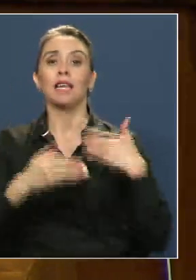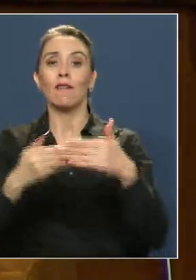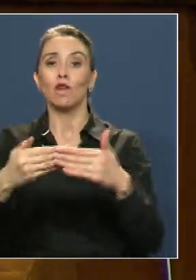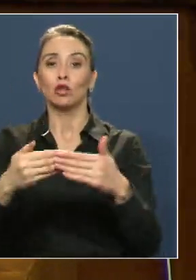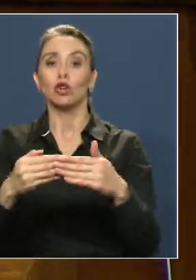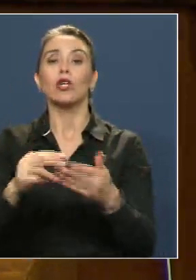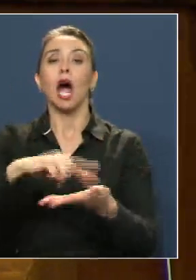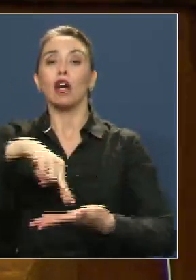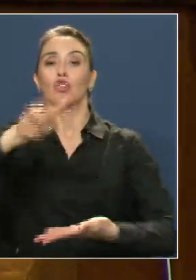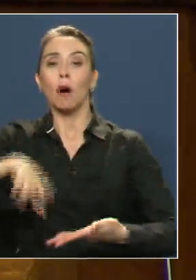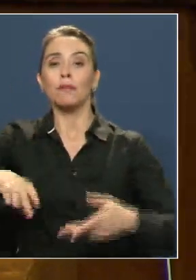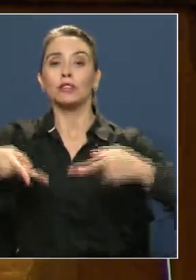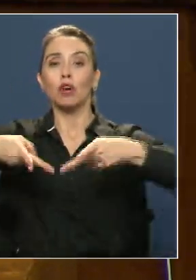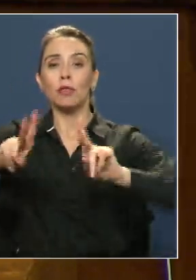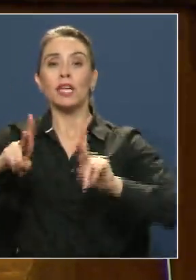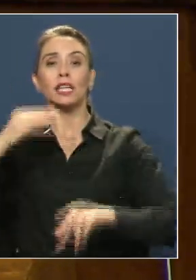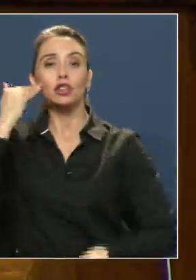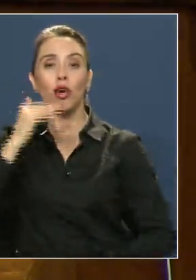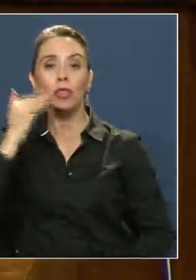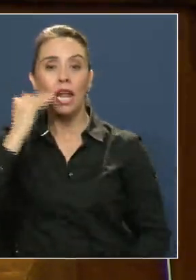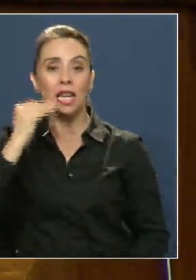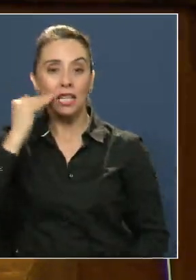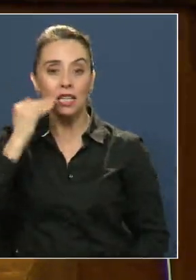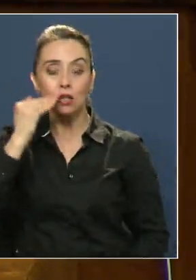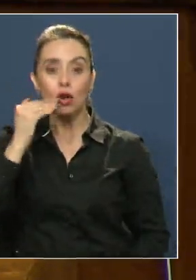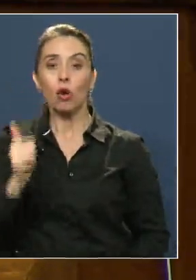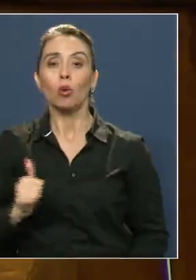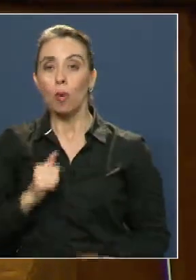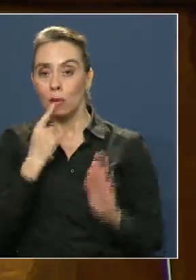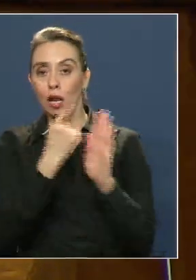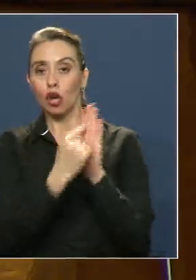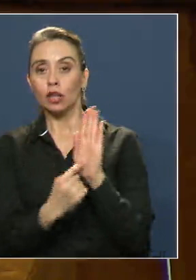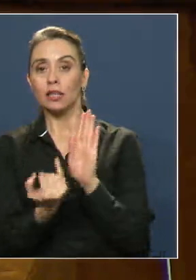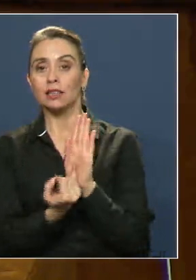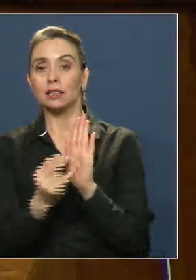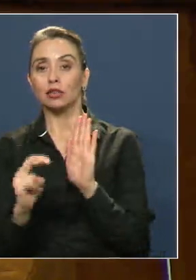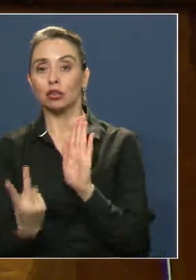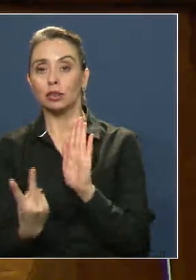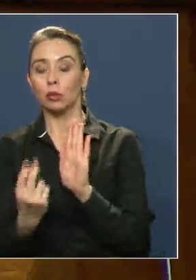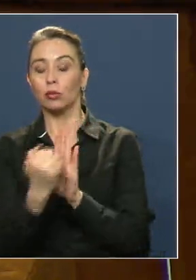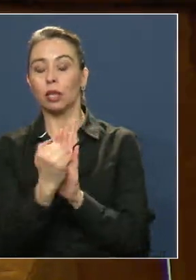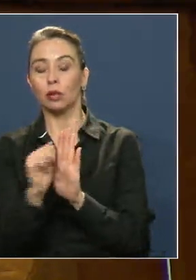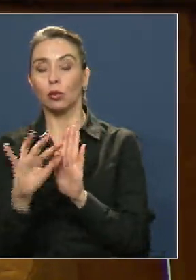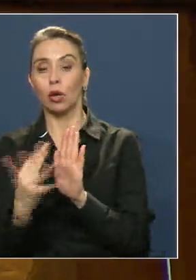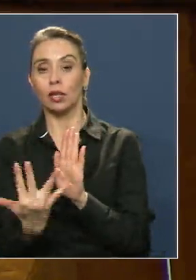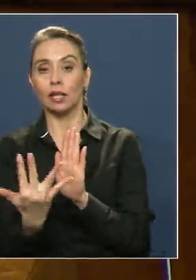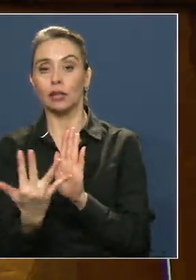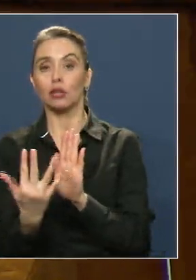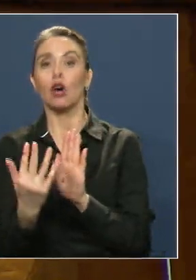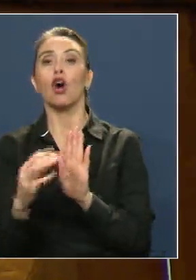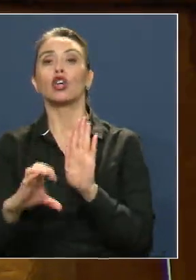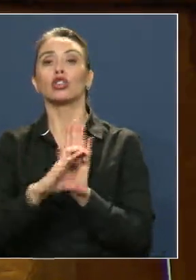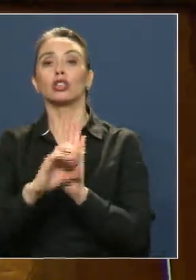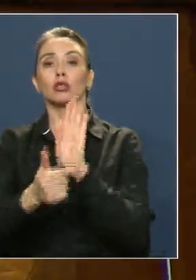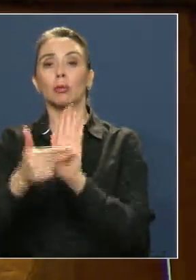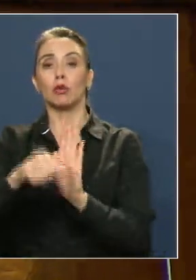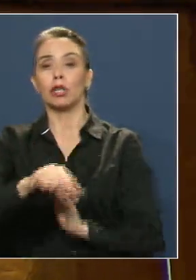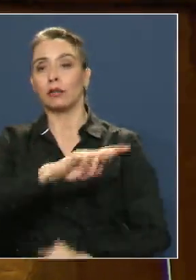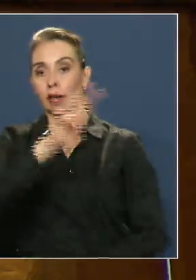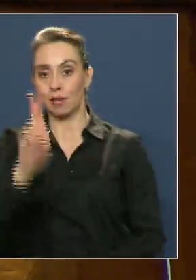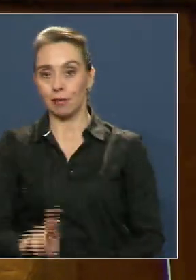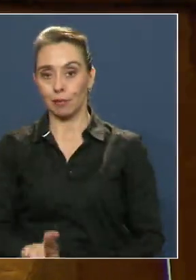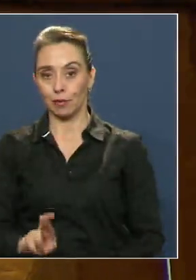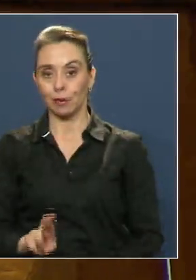de la Convención sobre los Derechos del Niño, conforme a lo preceptuado en el inciso segundo del artículo 5 de la Constitución Política de la